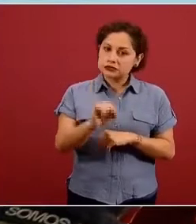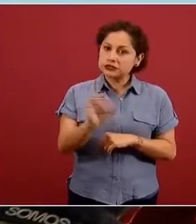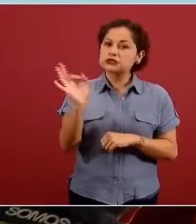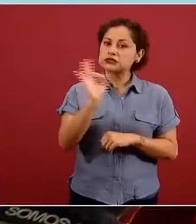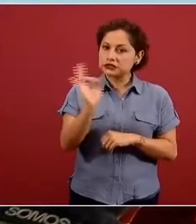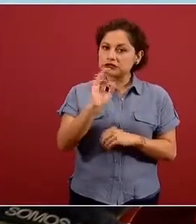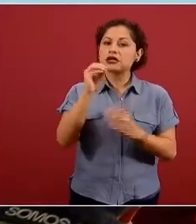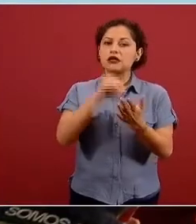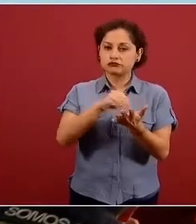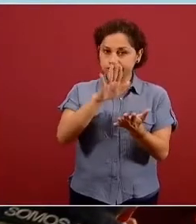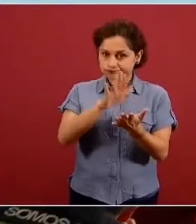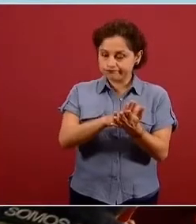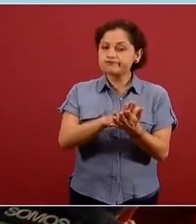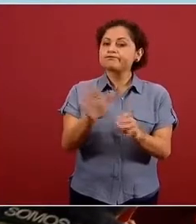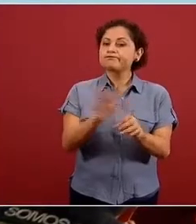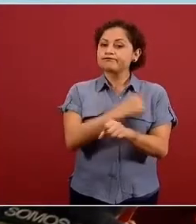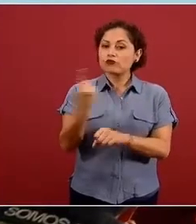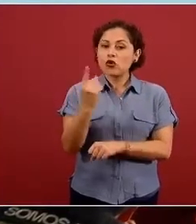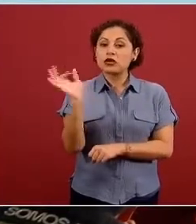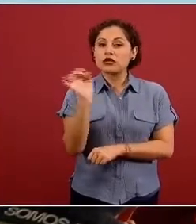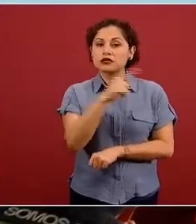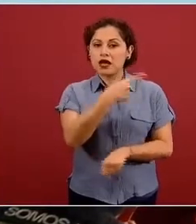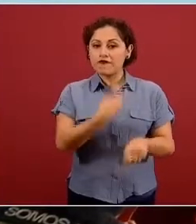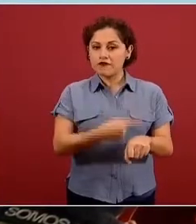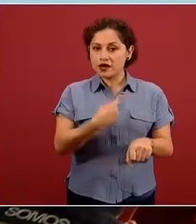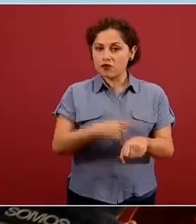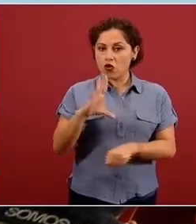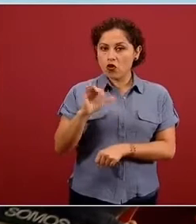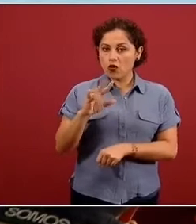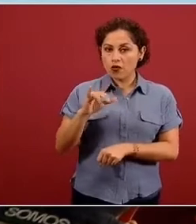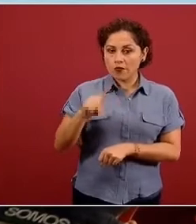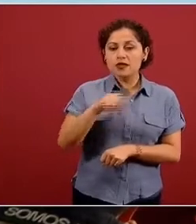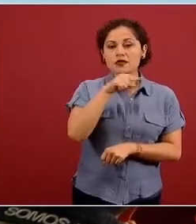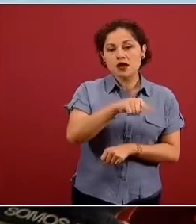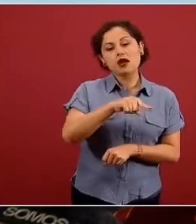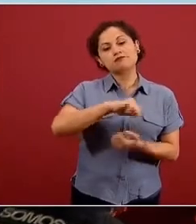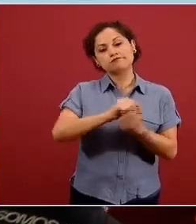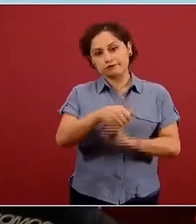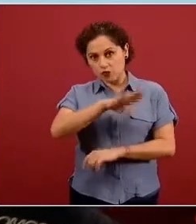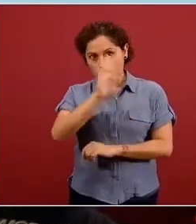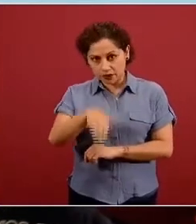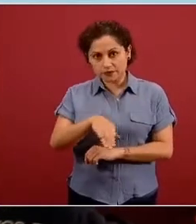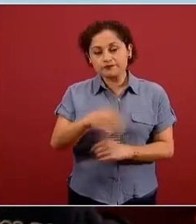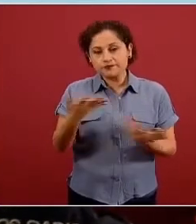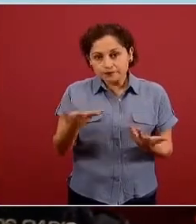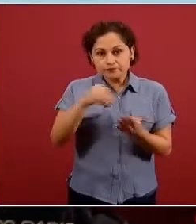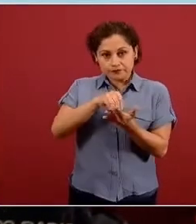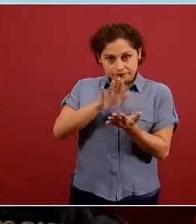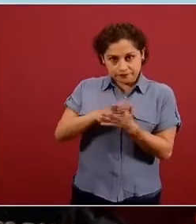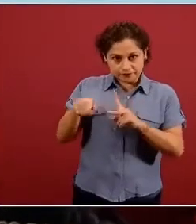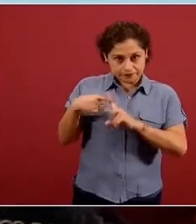esta persona que es sospechoso de haber muerto por COVID, vamos a registrarla como COVID. Y esto lo